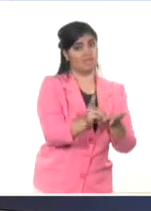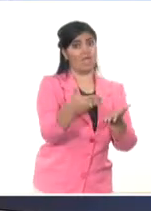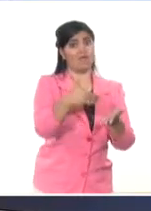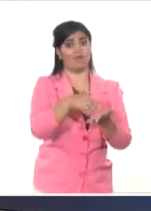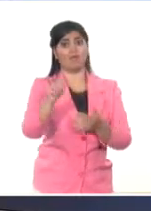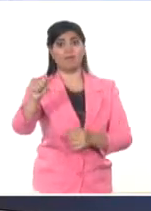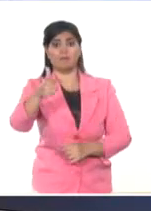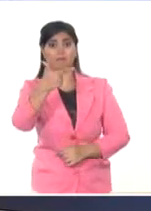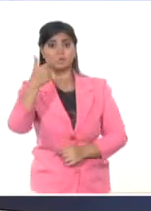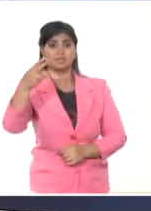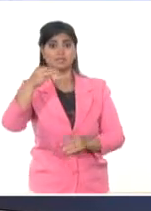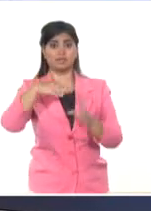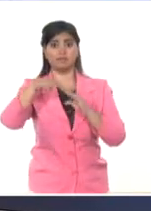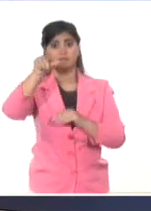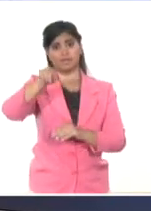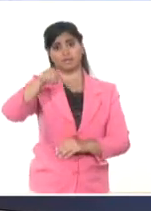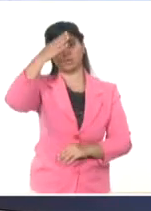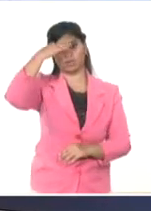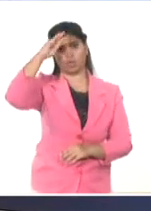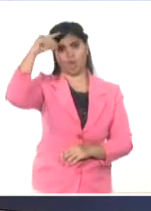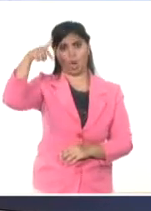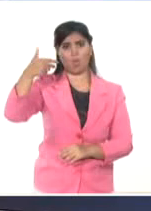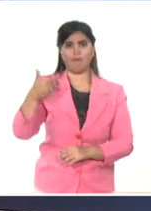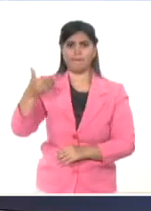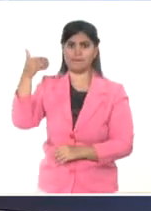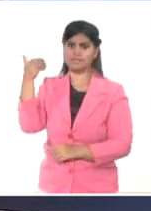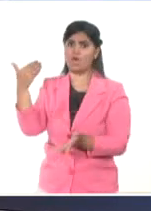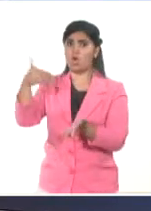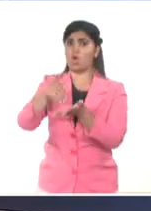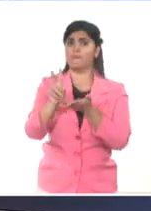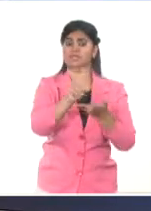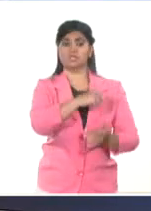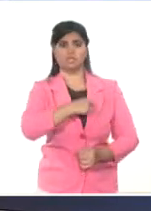viceprimer ministro cubano desde el pasado jueves a China, con el